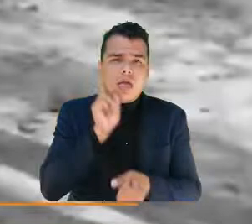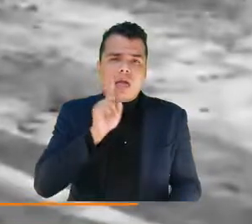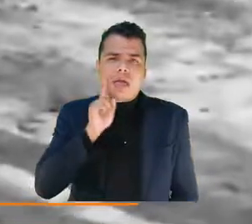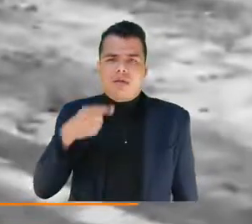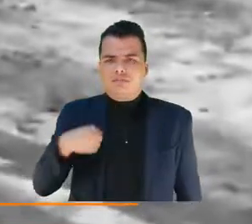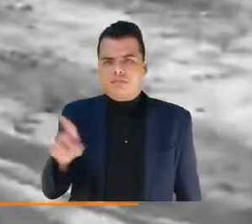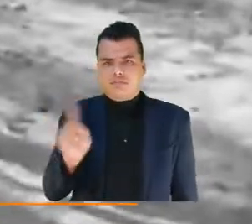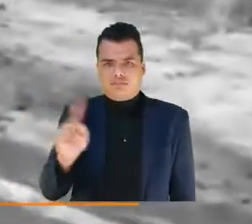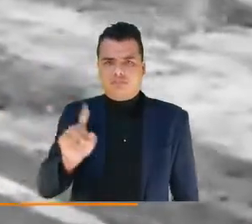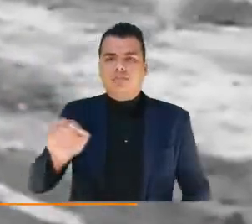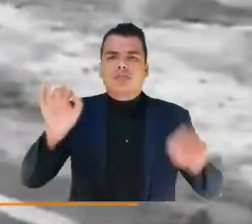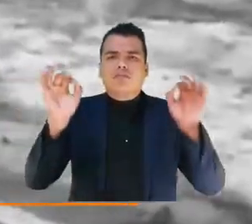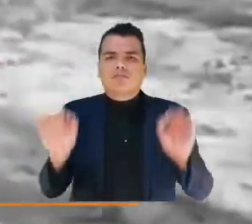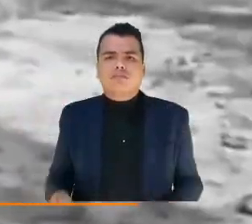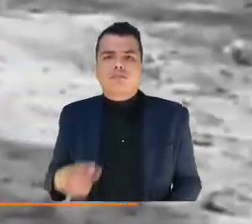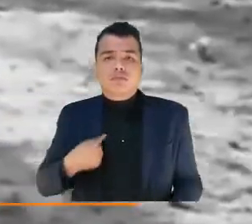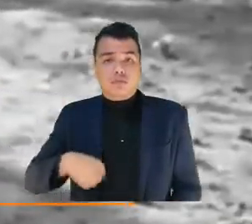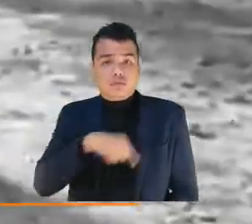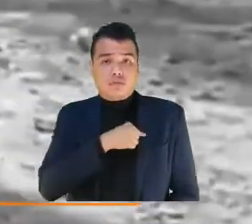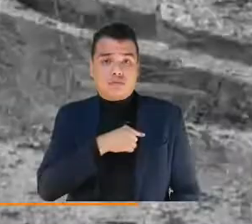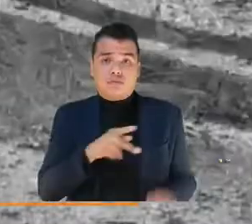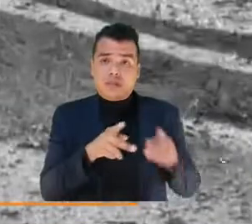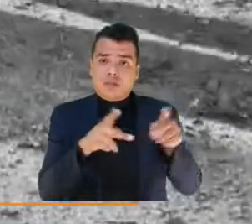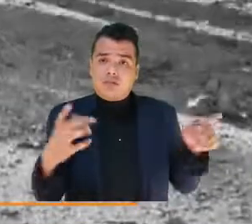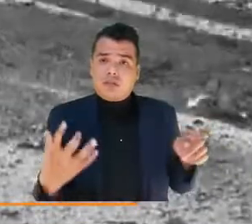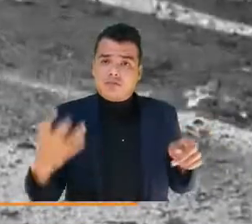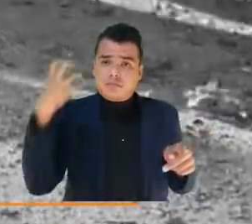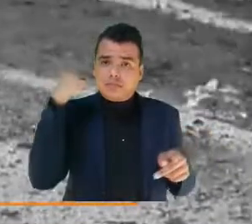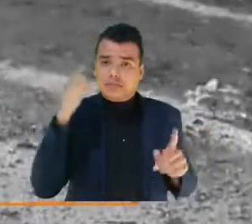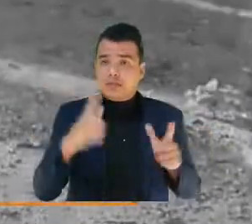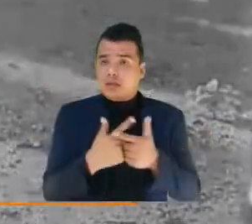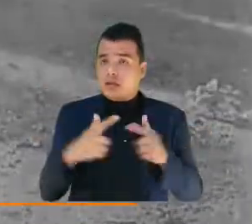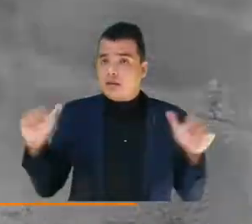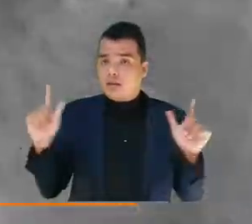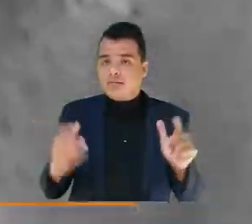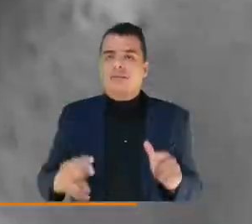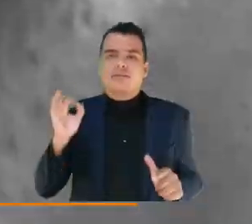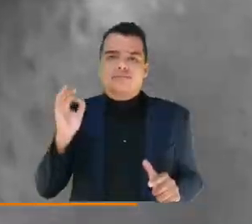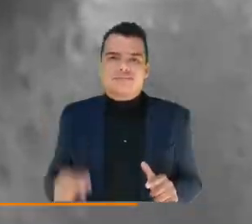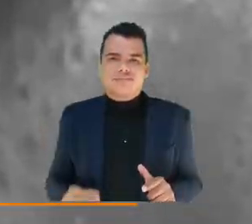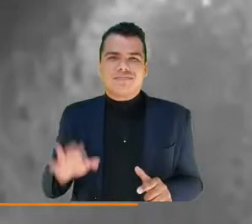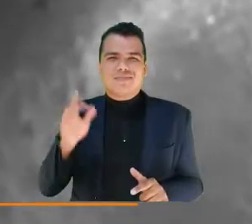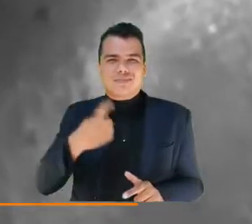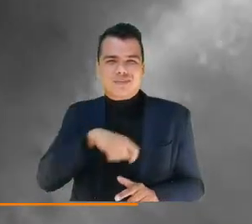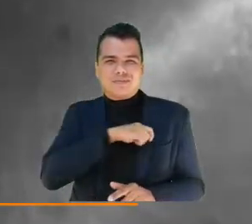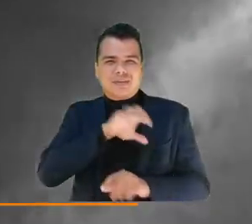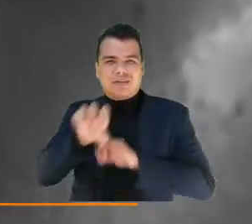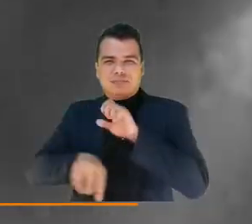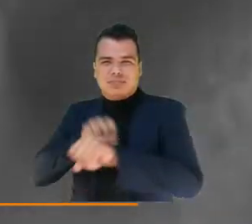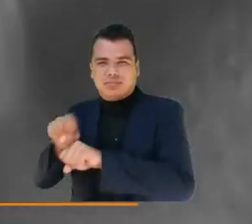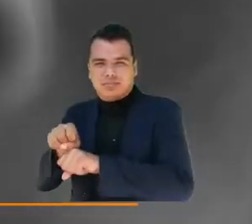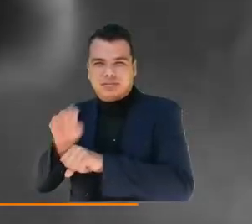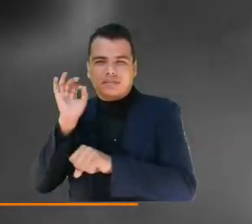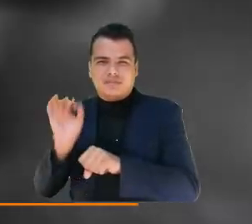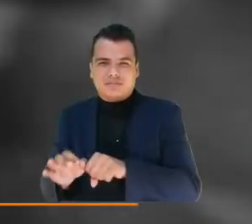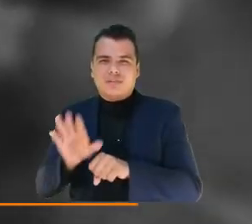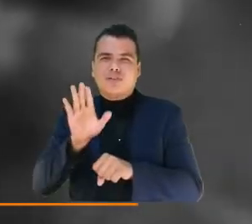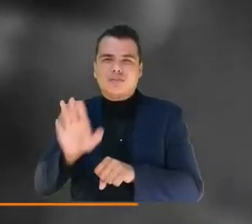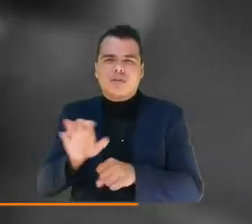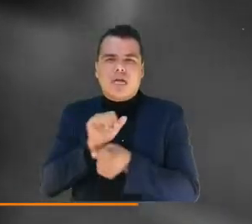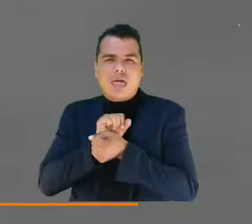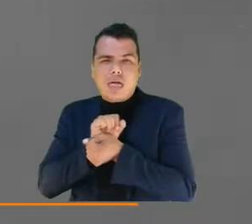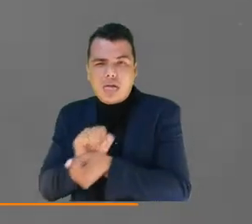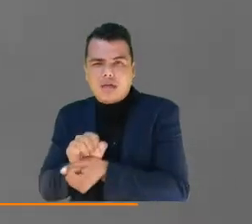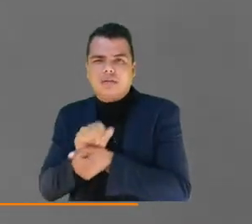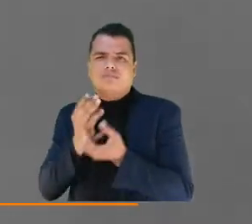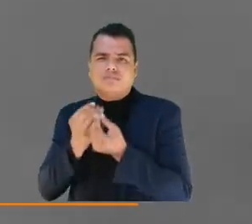esclavos. Nuestro origen es de gente libre que, pues, antes de la colonización y del proceso